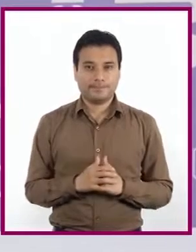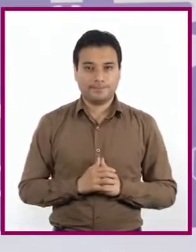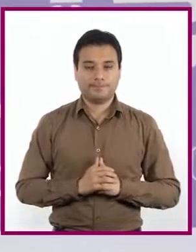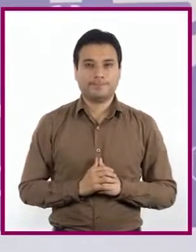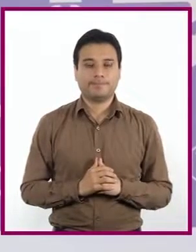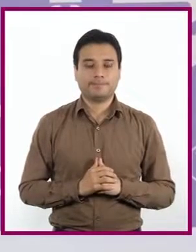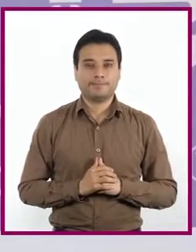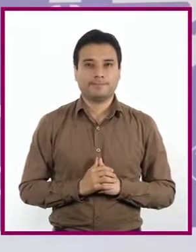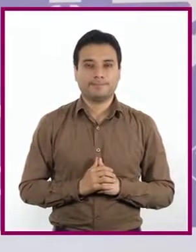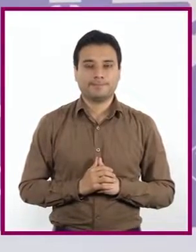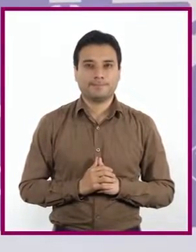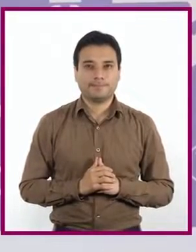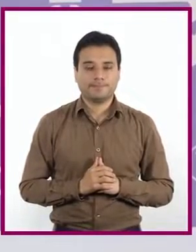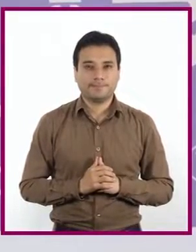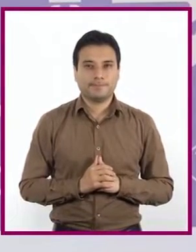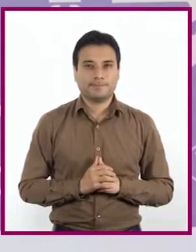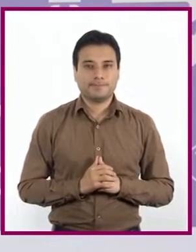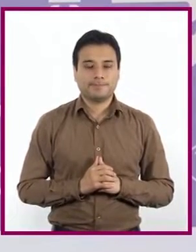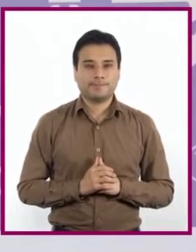de electrones.